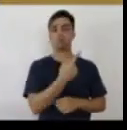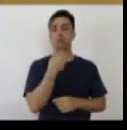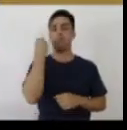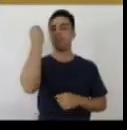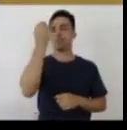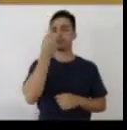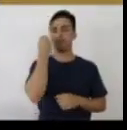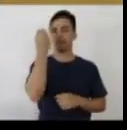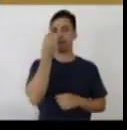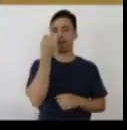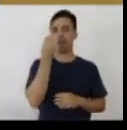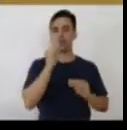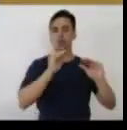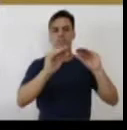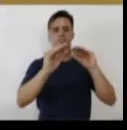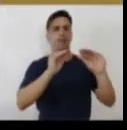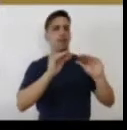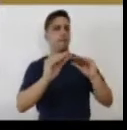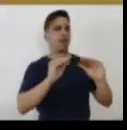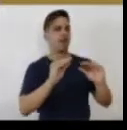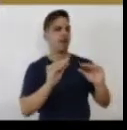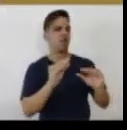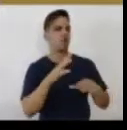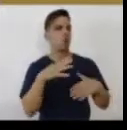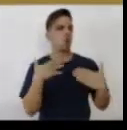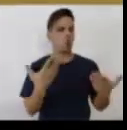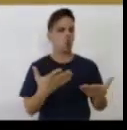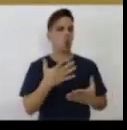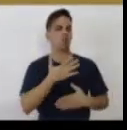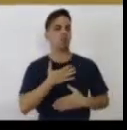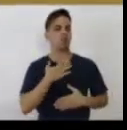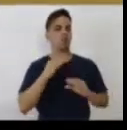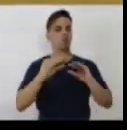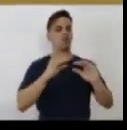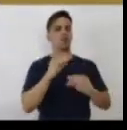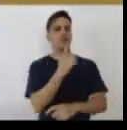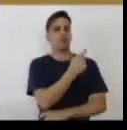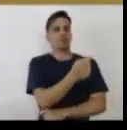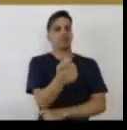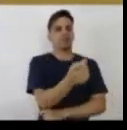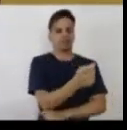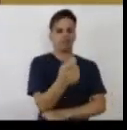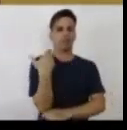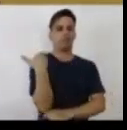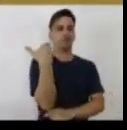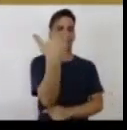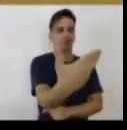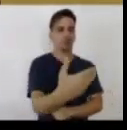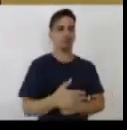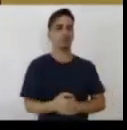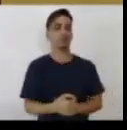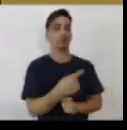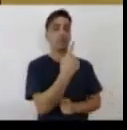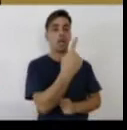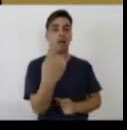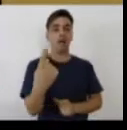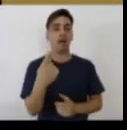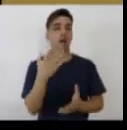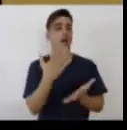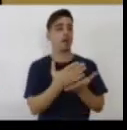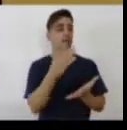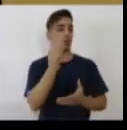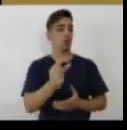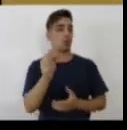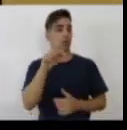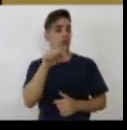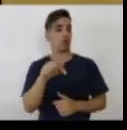pensando, nos estamos preparando en cómo enseñar. cada uno de ustedes tendría que estar pensando en